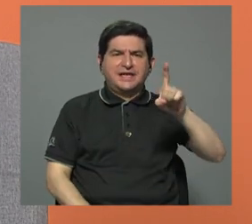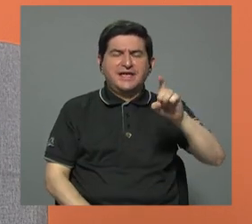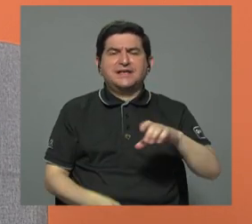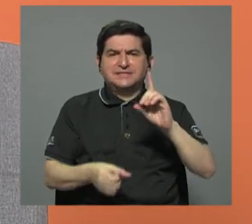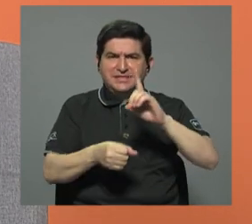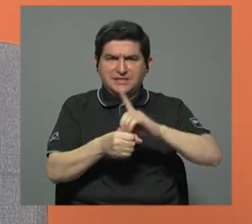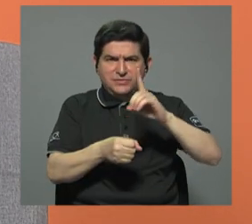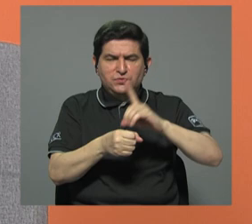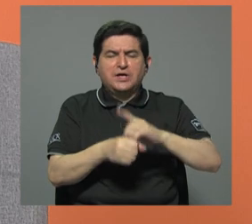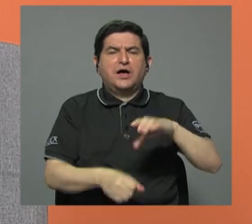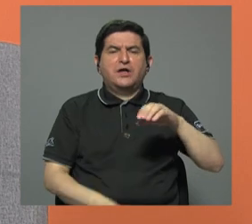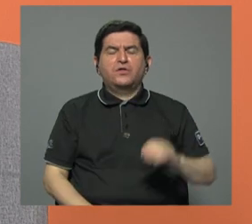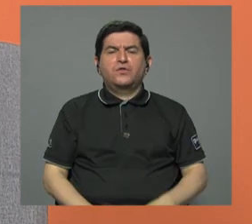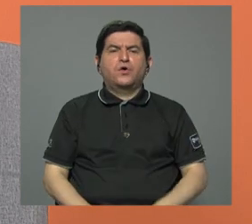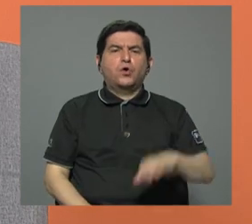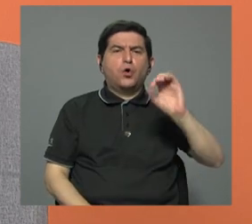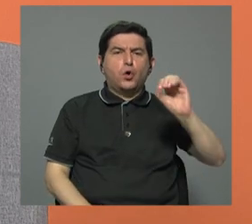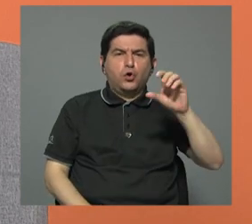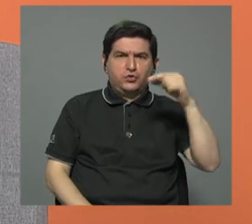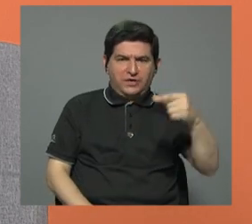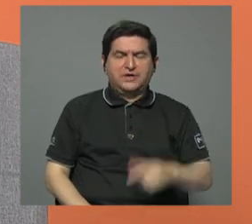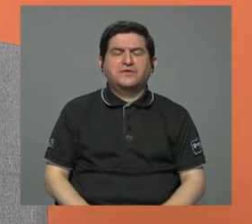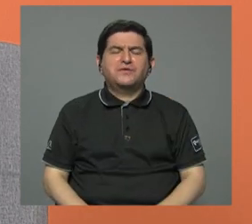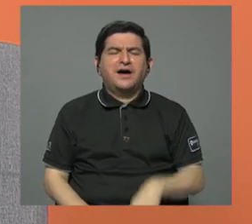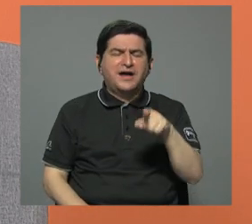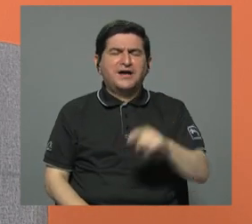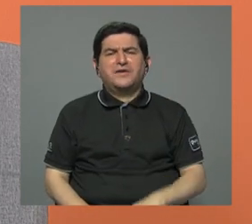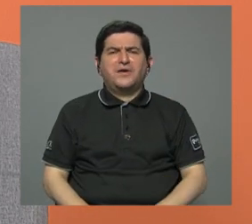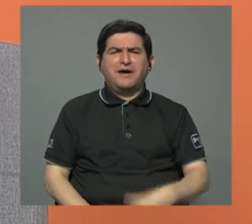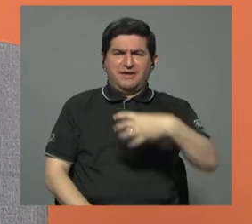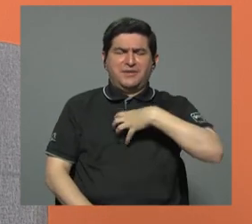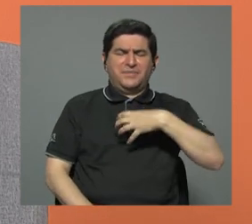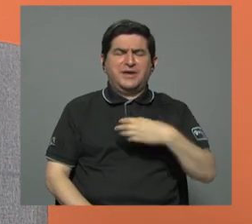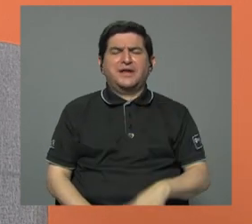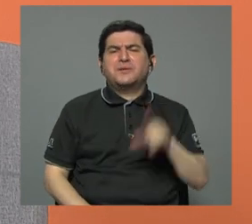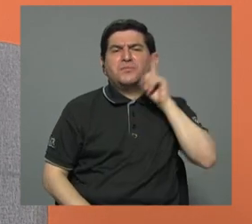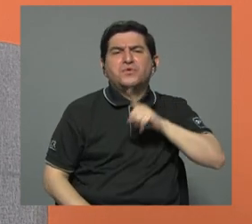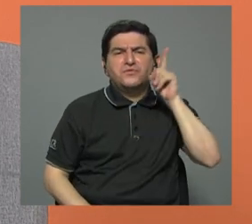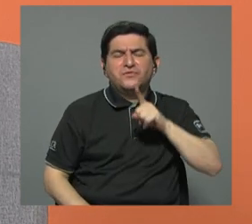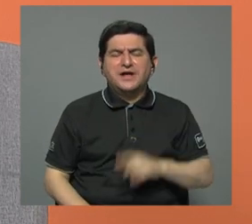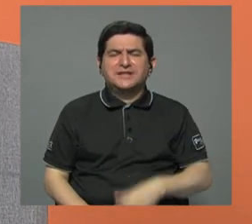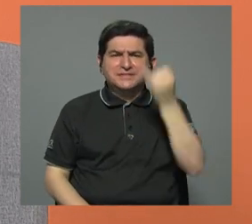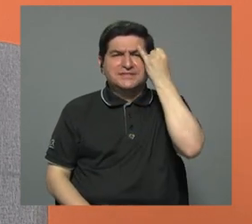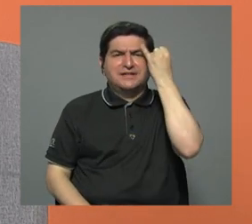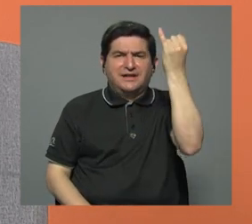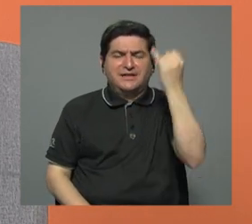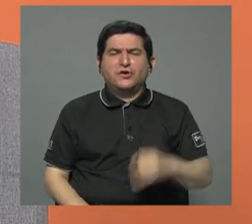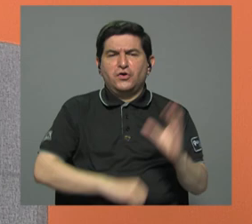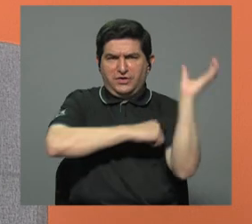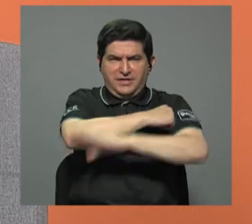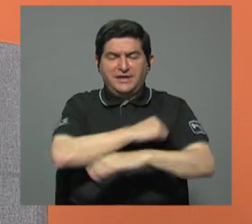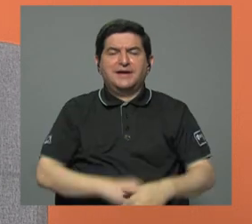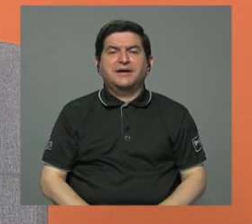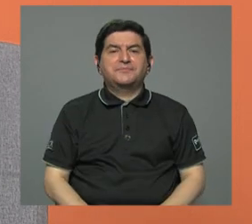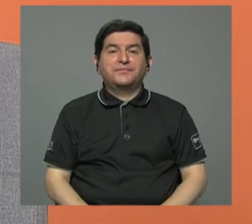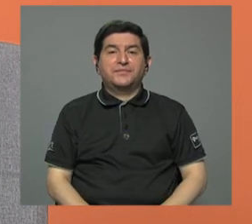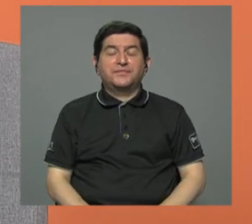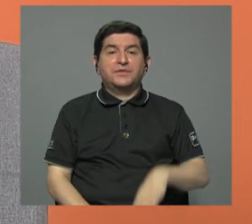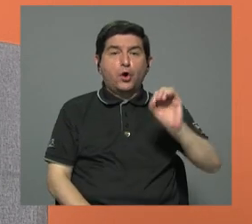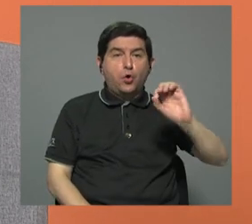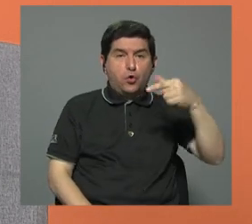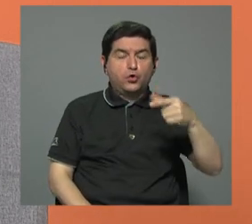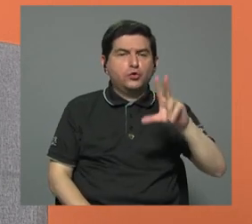Guevara apelará a la condena por falsedad ideológica, un tema que tenemos justamente en esta semana, y es que Guevara no